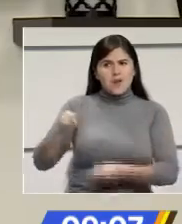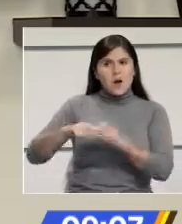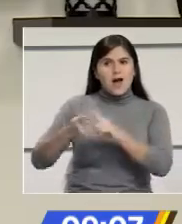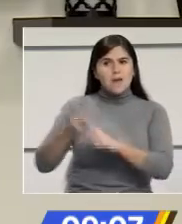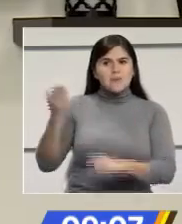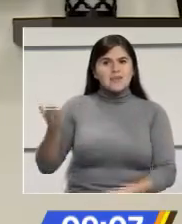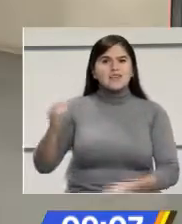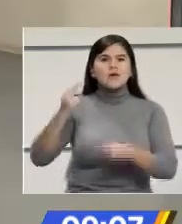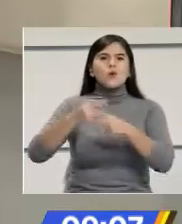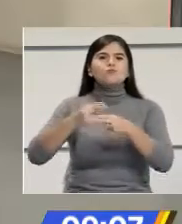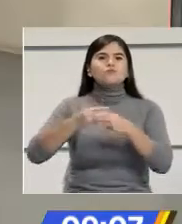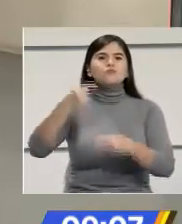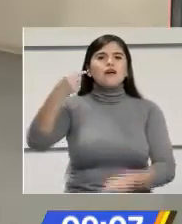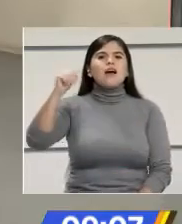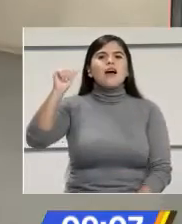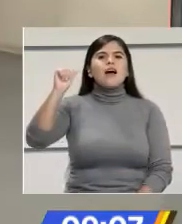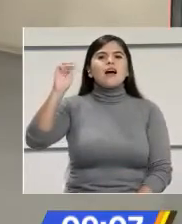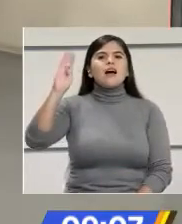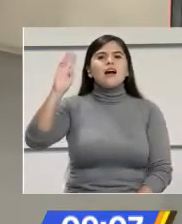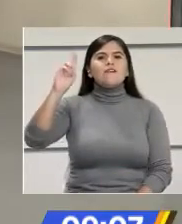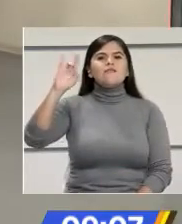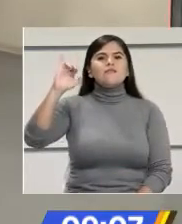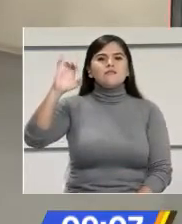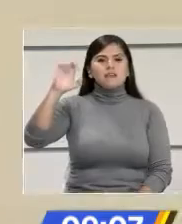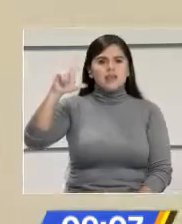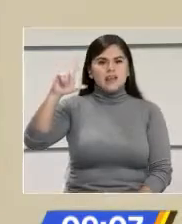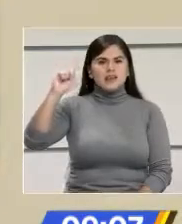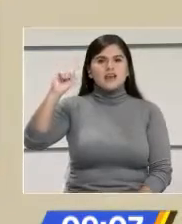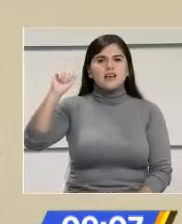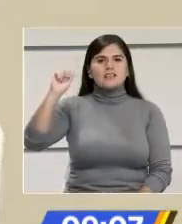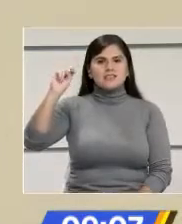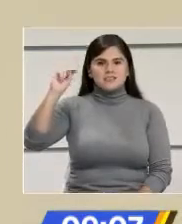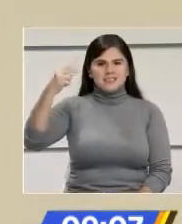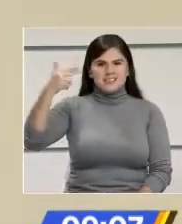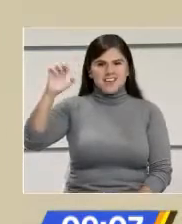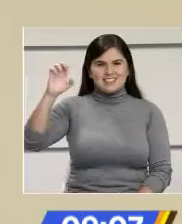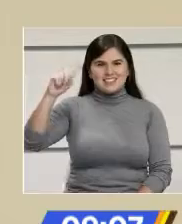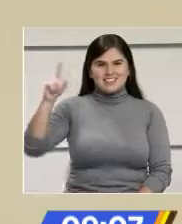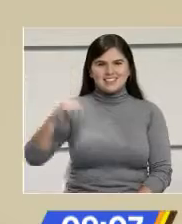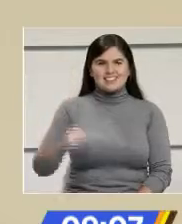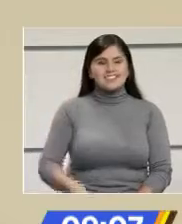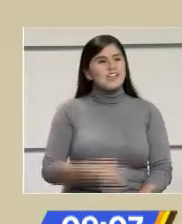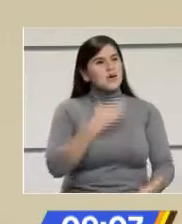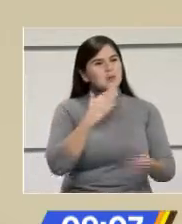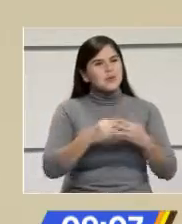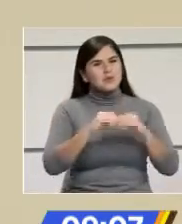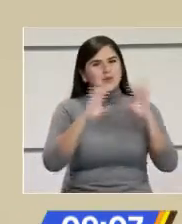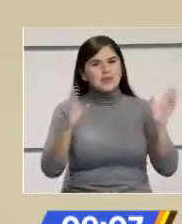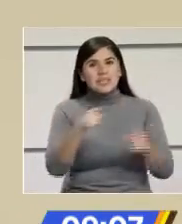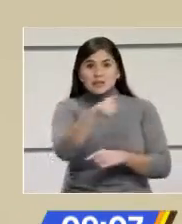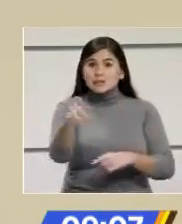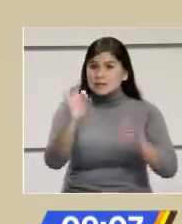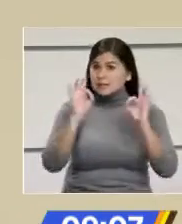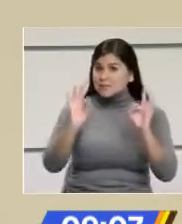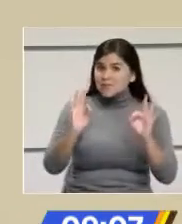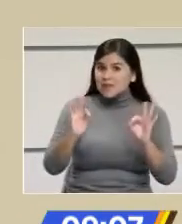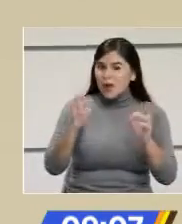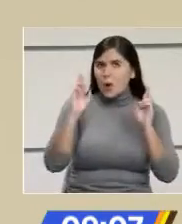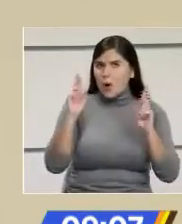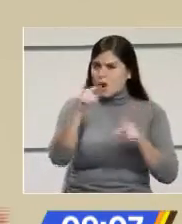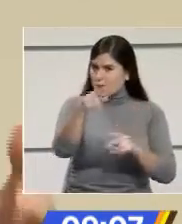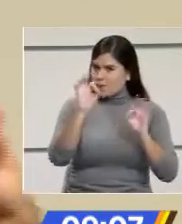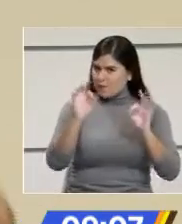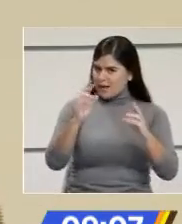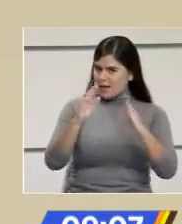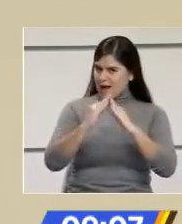Gabriel Sánchez. ¿Cómo está, José? Por 10. No, buenos días, ¿cómo estamos? ¿Estamos bien? ¿Cómo están? Espero estén súper bien en casa. Bueno, hoy